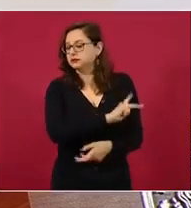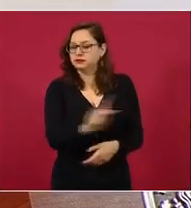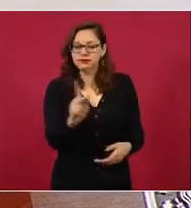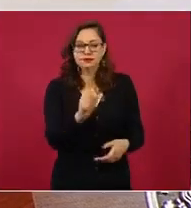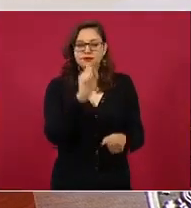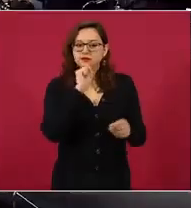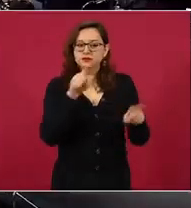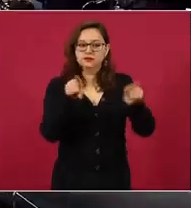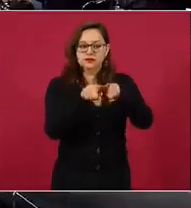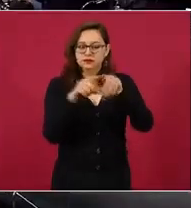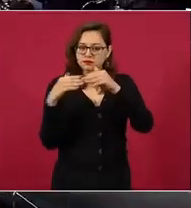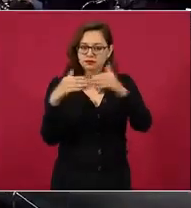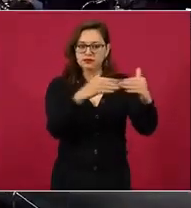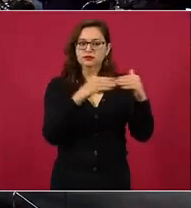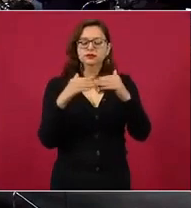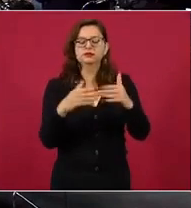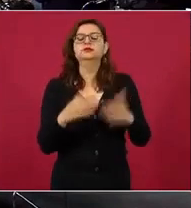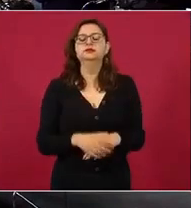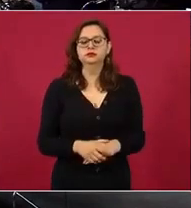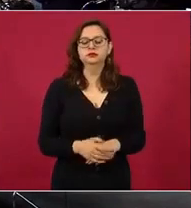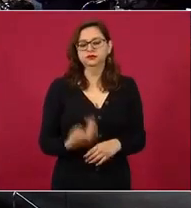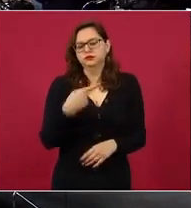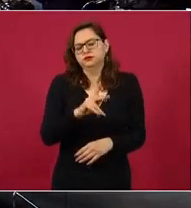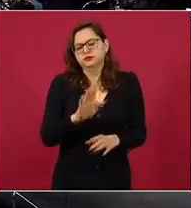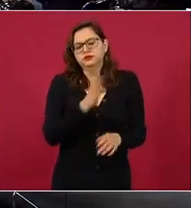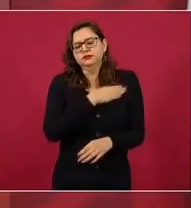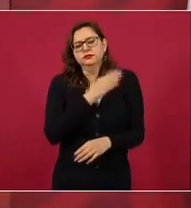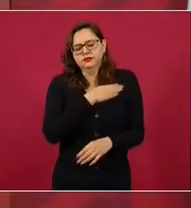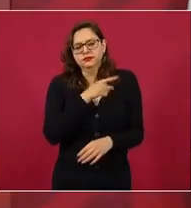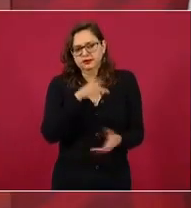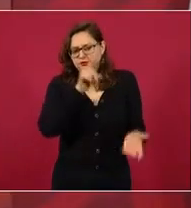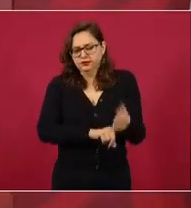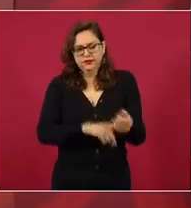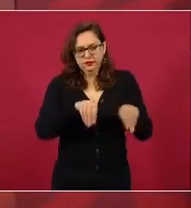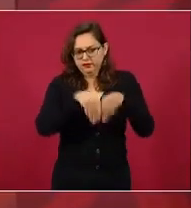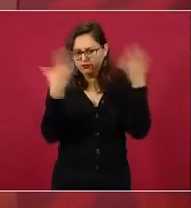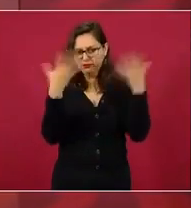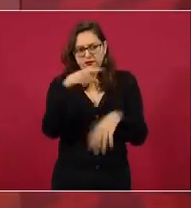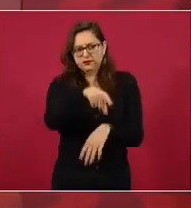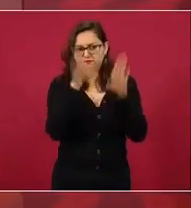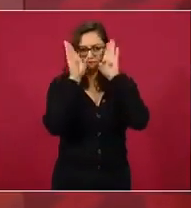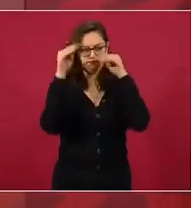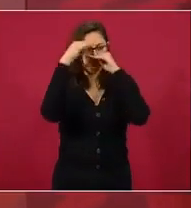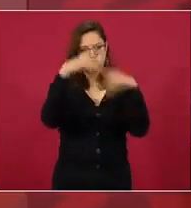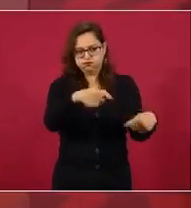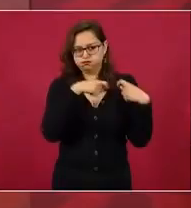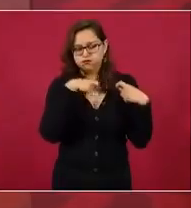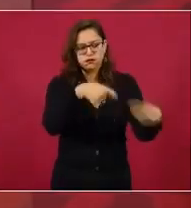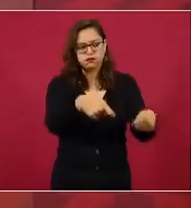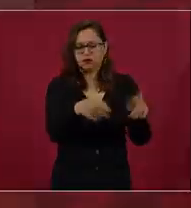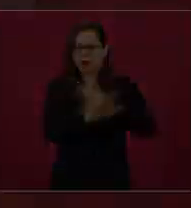ahí son más claros, ¿sabes? Conservadurismo. En lo Universal, durante mucho